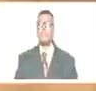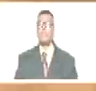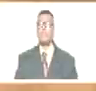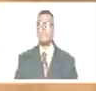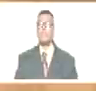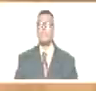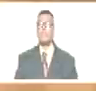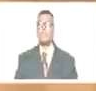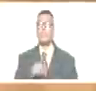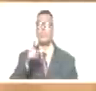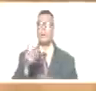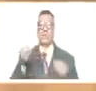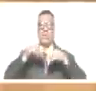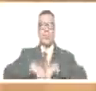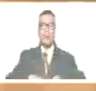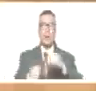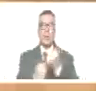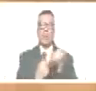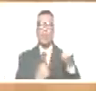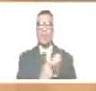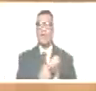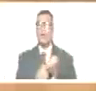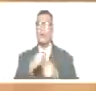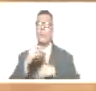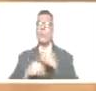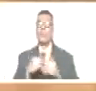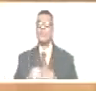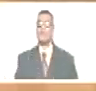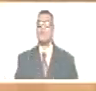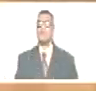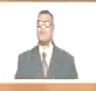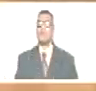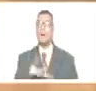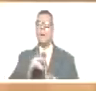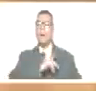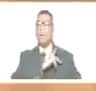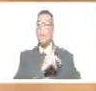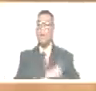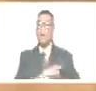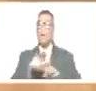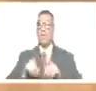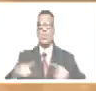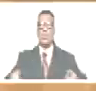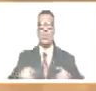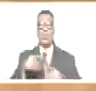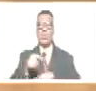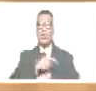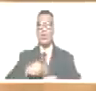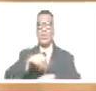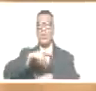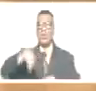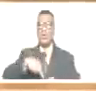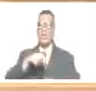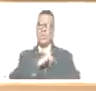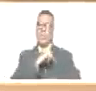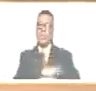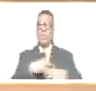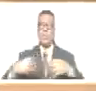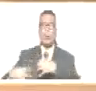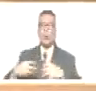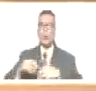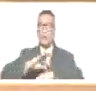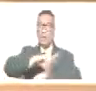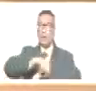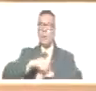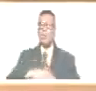Este acuerdo de apoyo irrestricto de este poder legislativo a las acciones del Estado venezolano para fortalecer la lucha contra la corrupción en